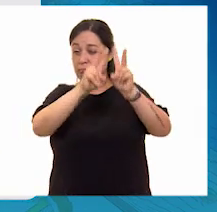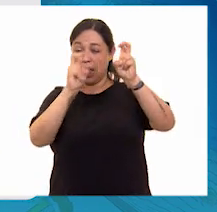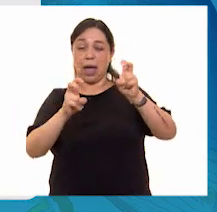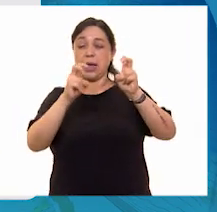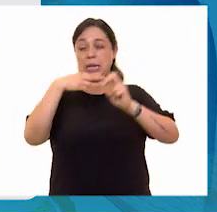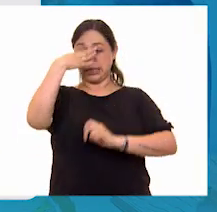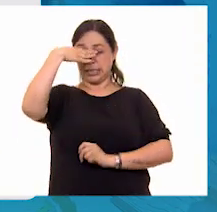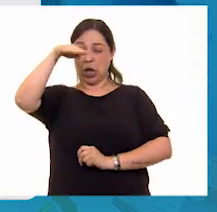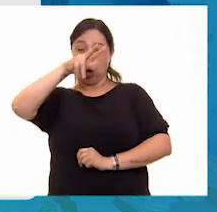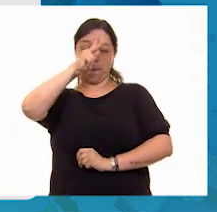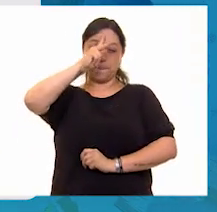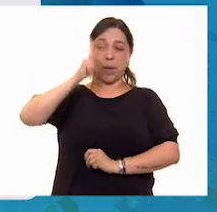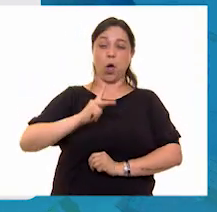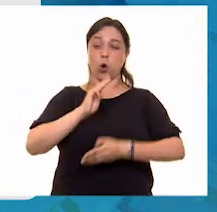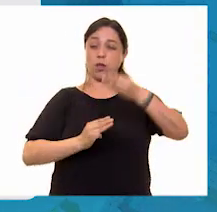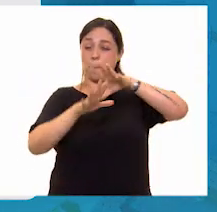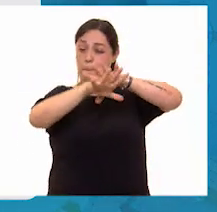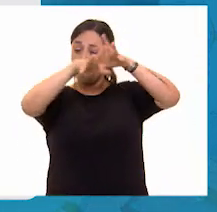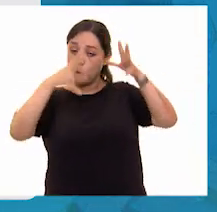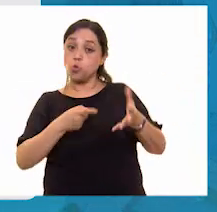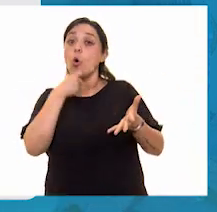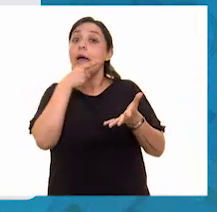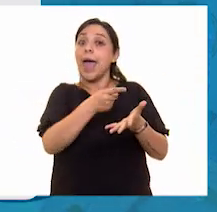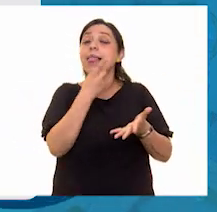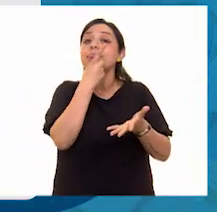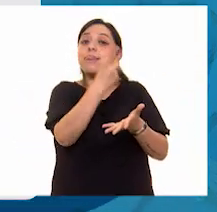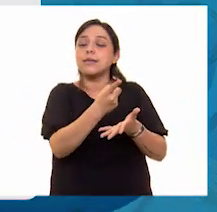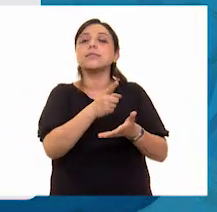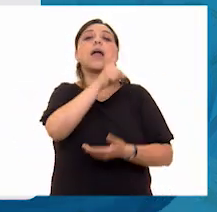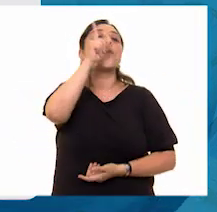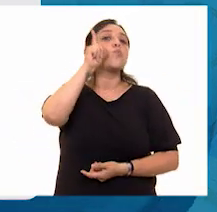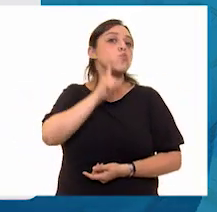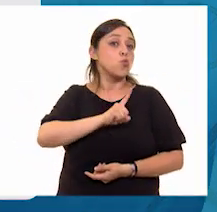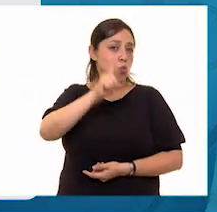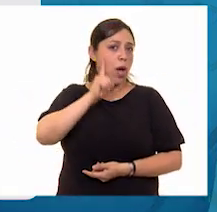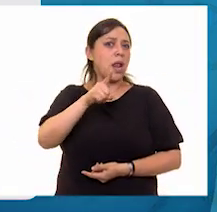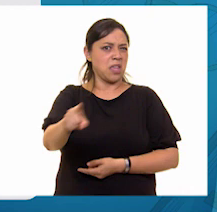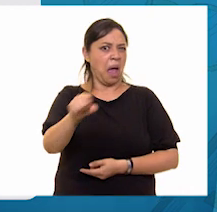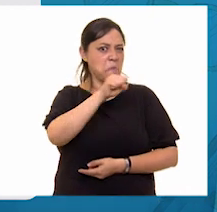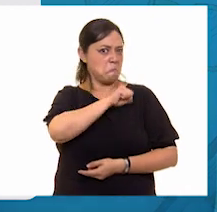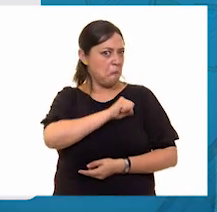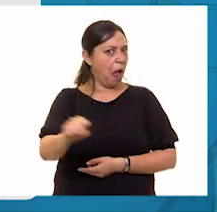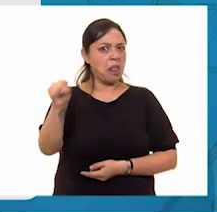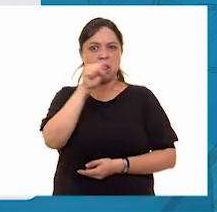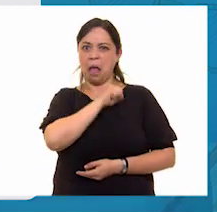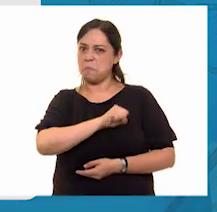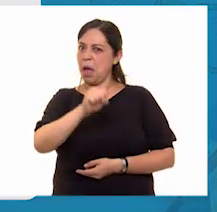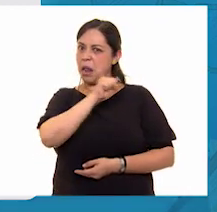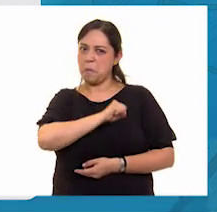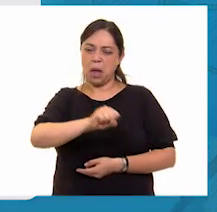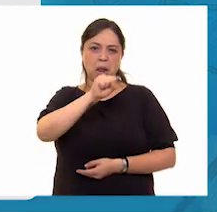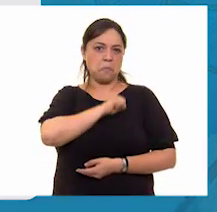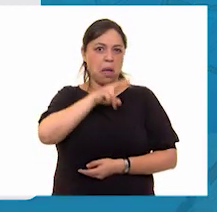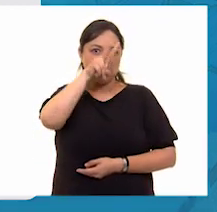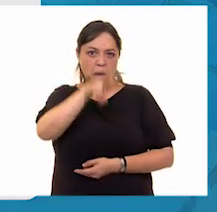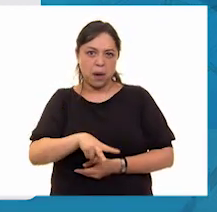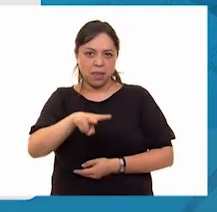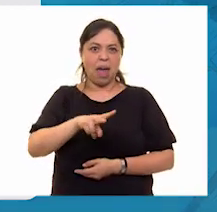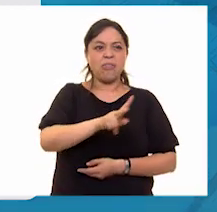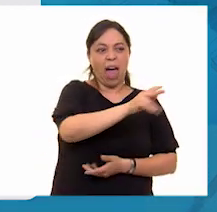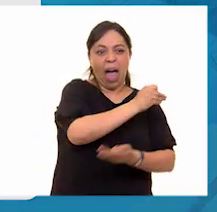mundo, Francisco Hinojosa nos comparte la historia de una mujer muy malvada y perversa que maltrataba a todos